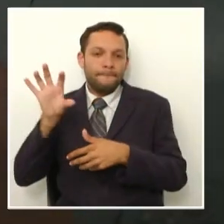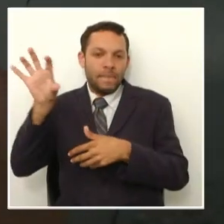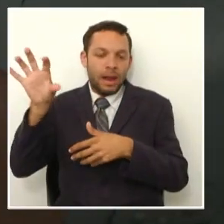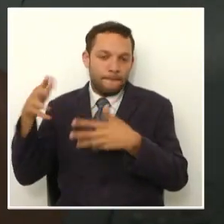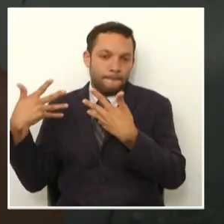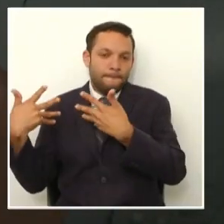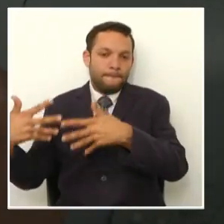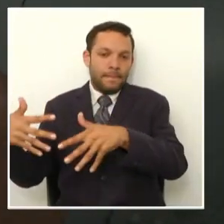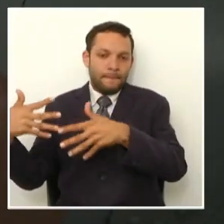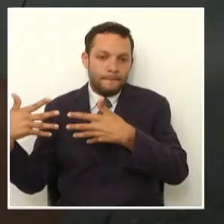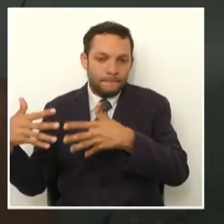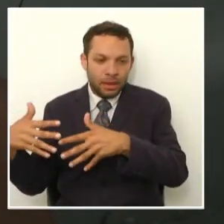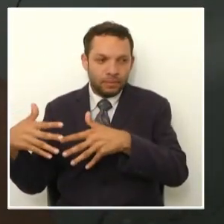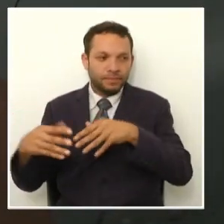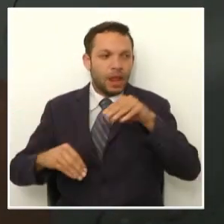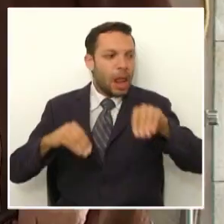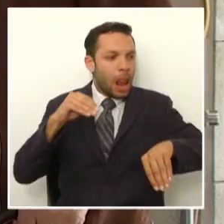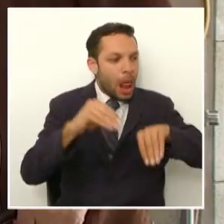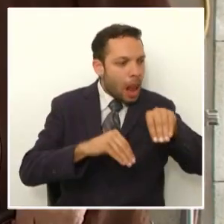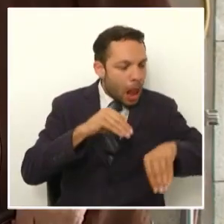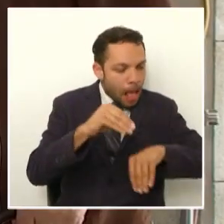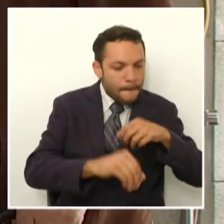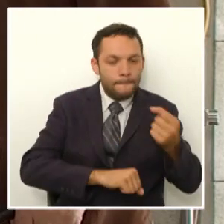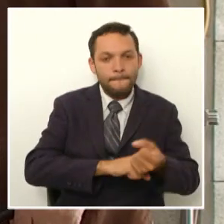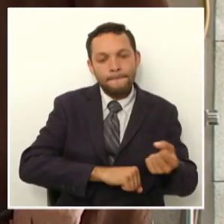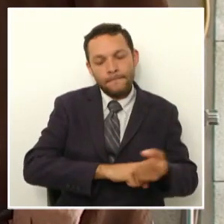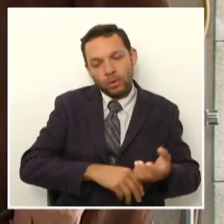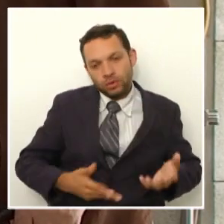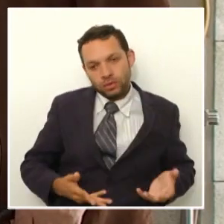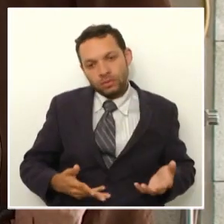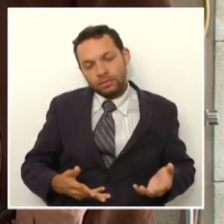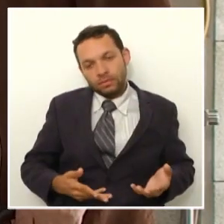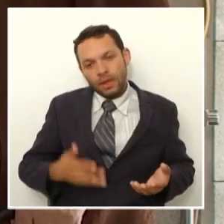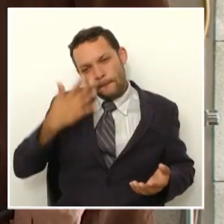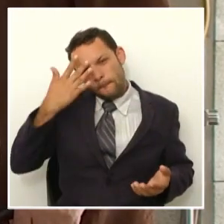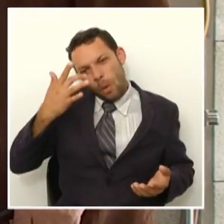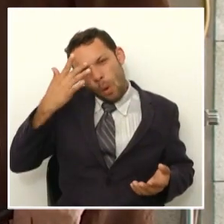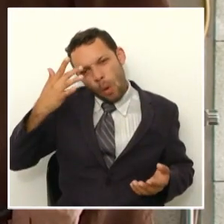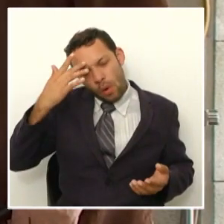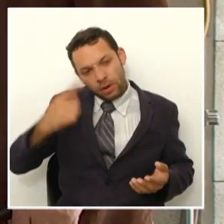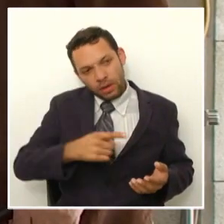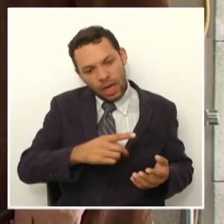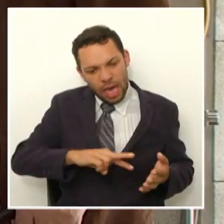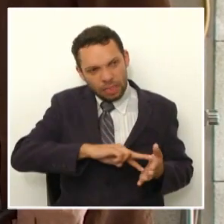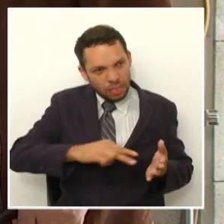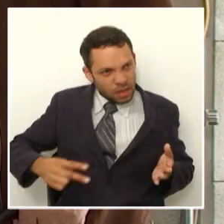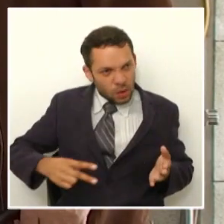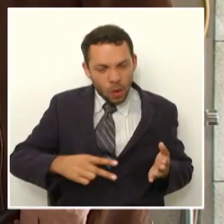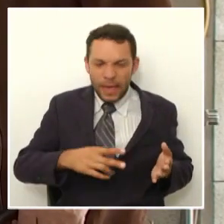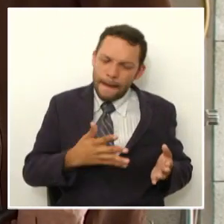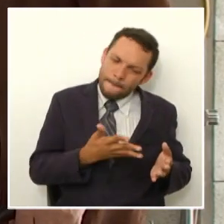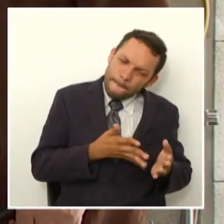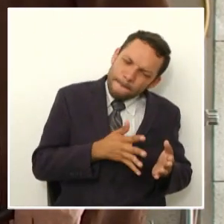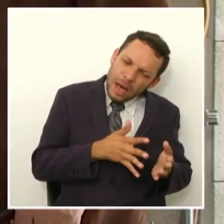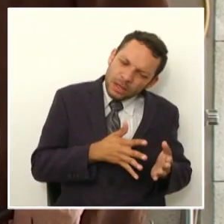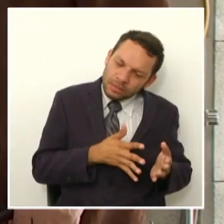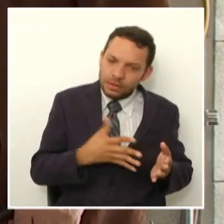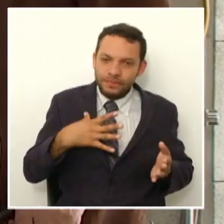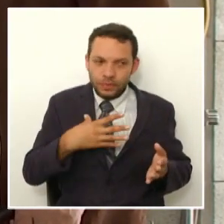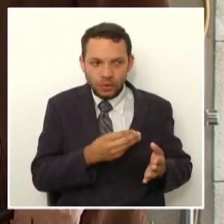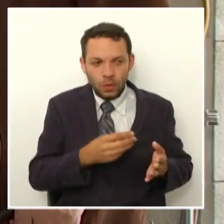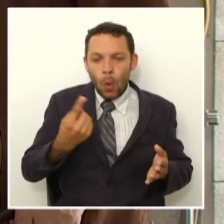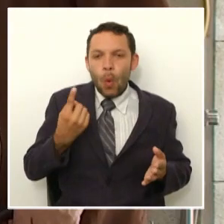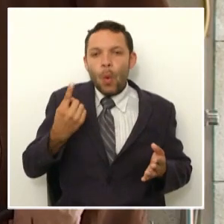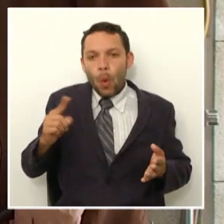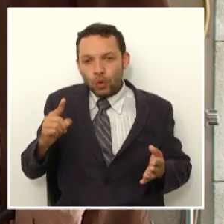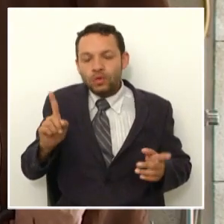para el tratamiento del doctor Villegas Velázquez porque la tecnología había avanzado y entonces utilizamos el otro, que es